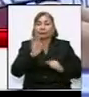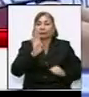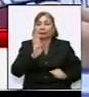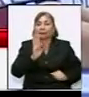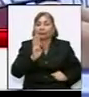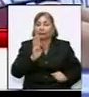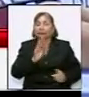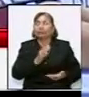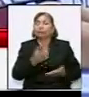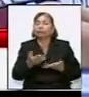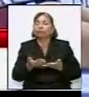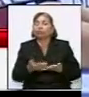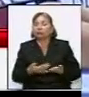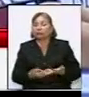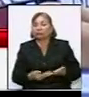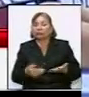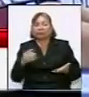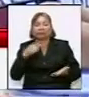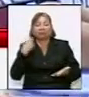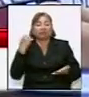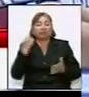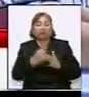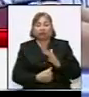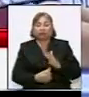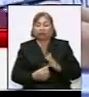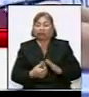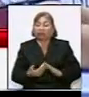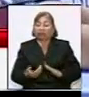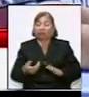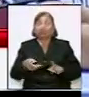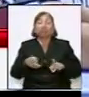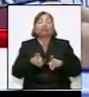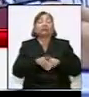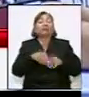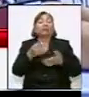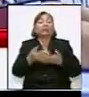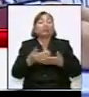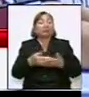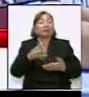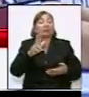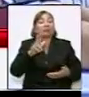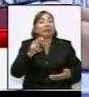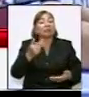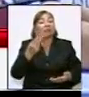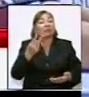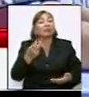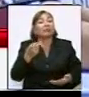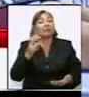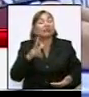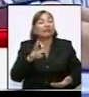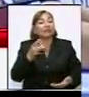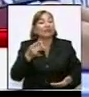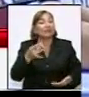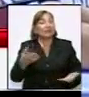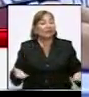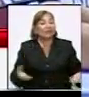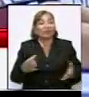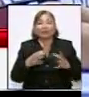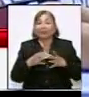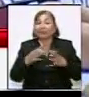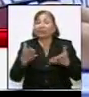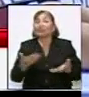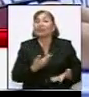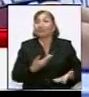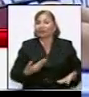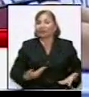incluir los supuestos seguido de muerte tal como lo propone el proyecto de ley 3.213 en la 2018 congresos la república